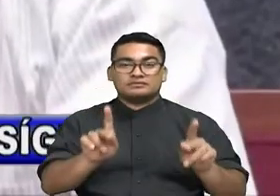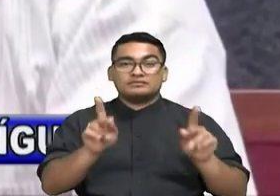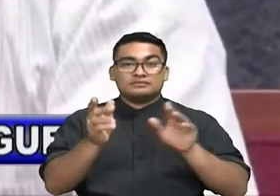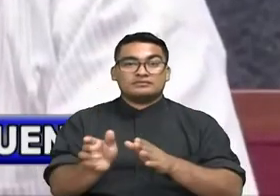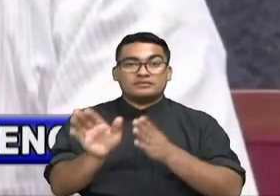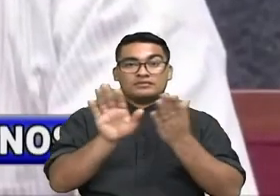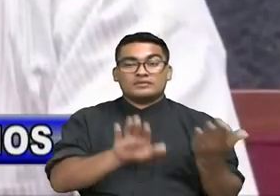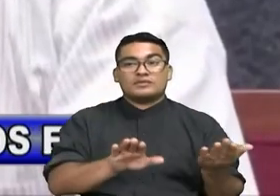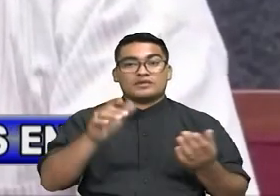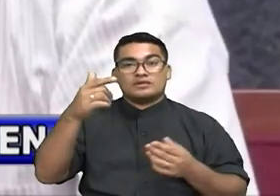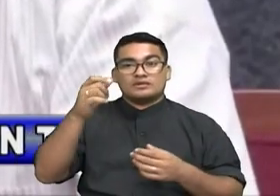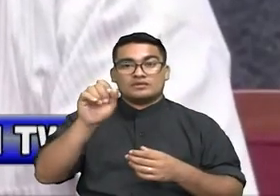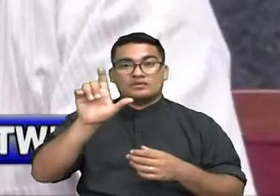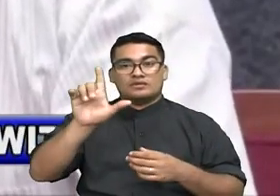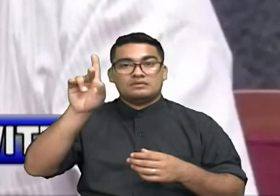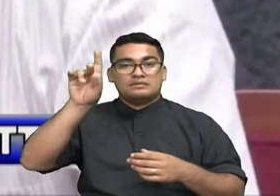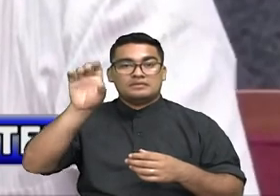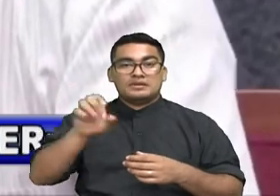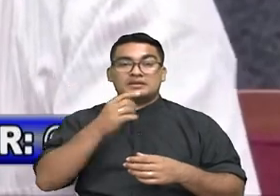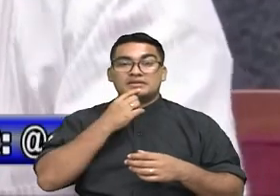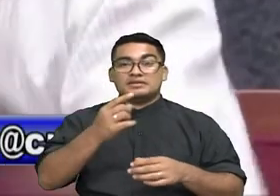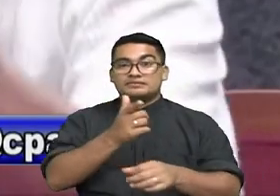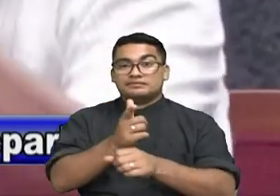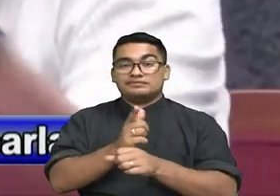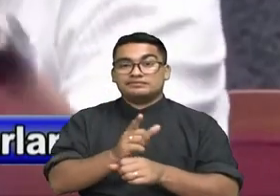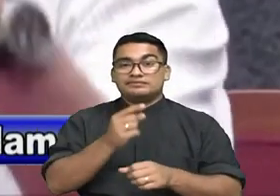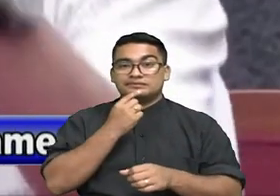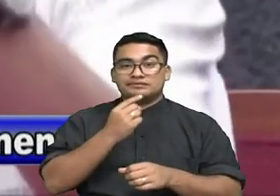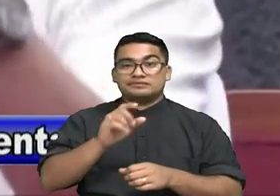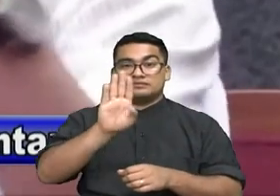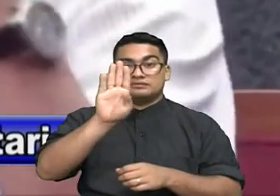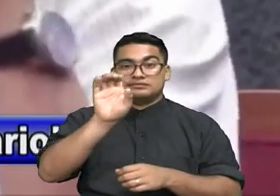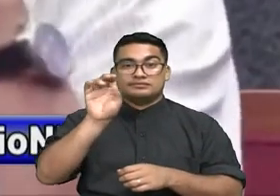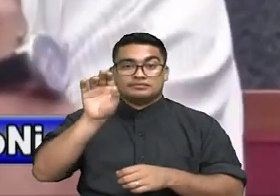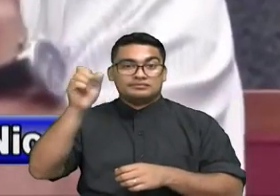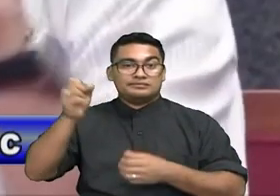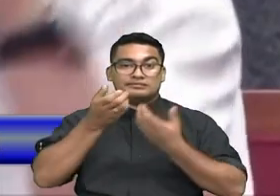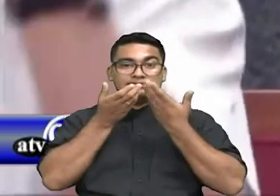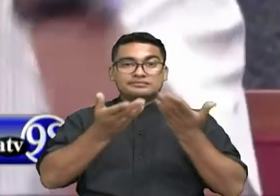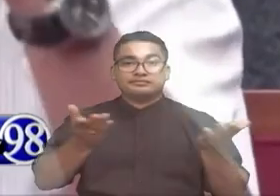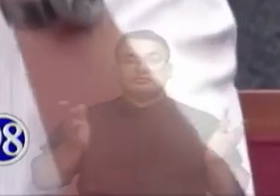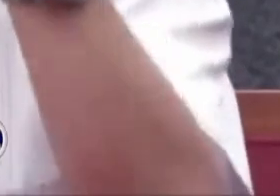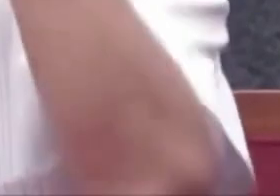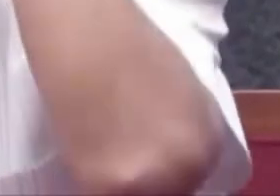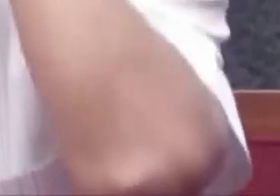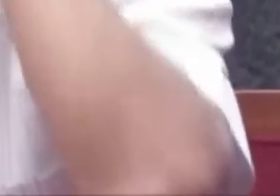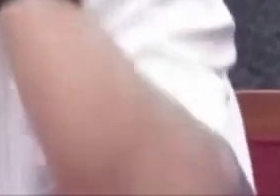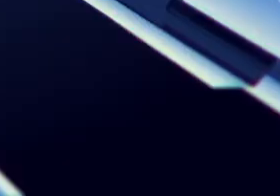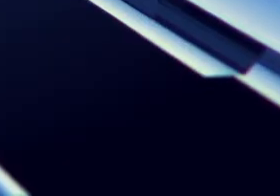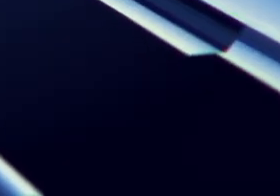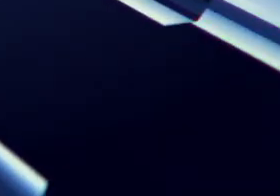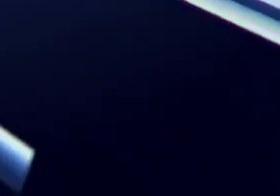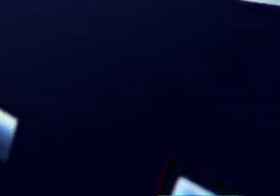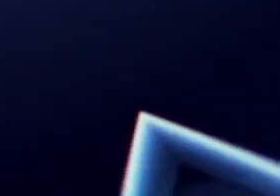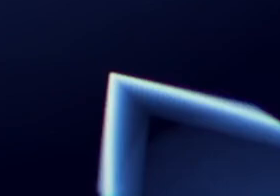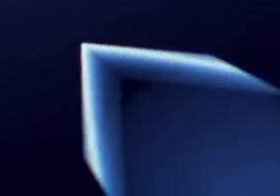golpe de Estado en su contra. Para el canal parlamentario les informó Vanessa Paz.